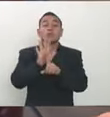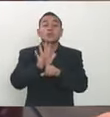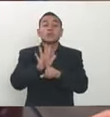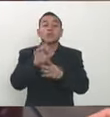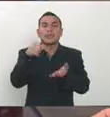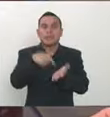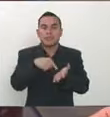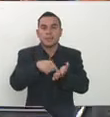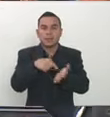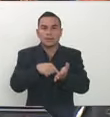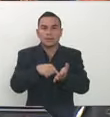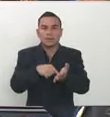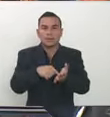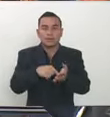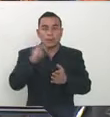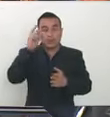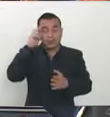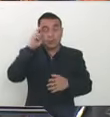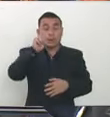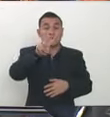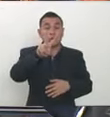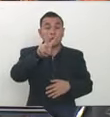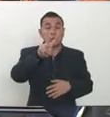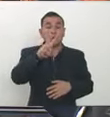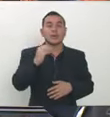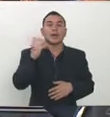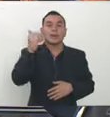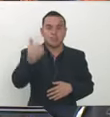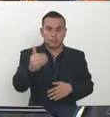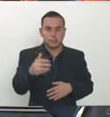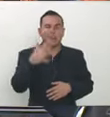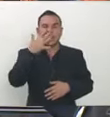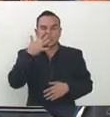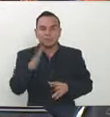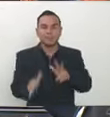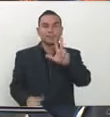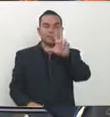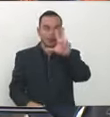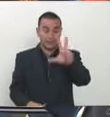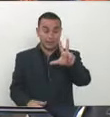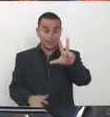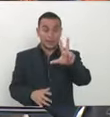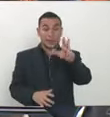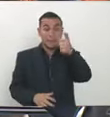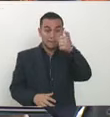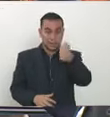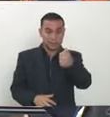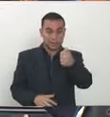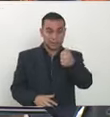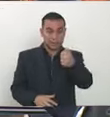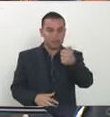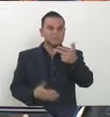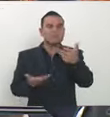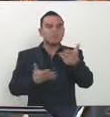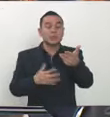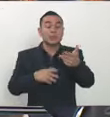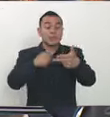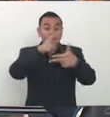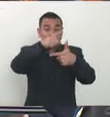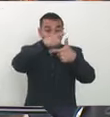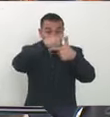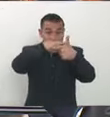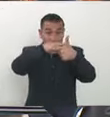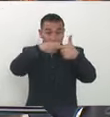es menor a 2 años, entonces se aplicará 2 años. Es decir, todos estos 3 meses serán en un mínimo diluidos en